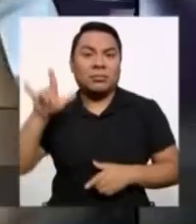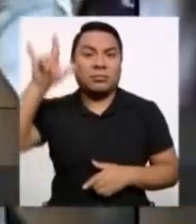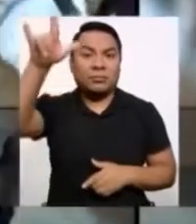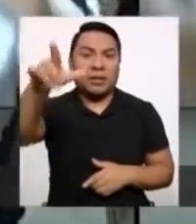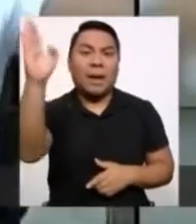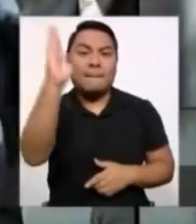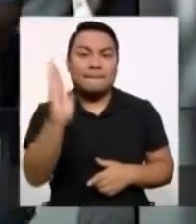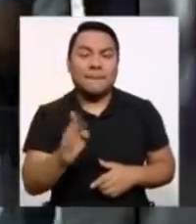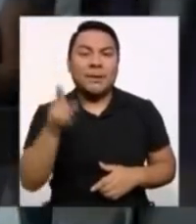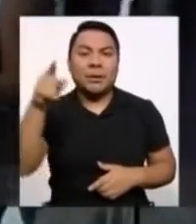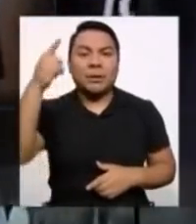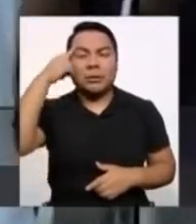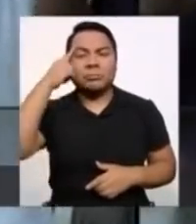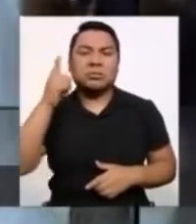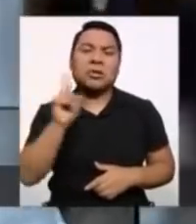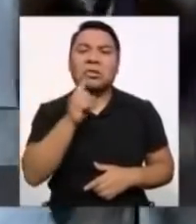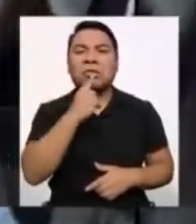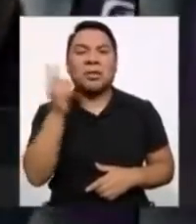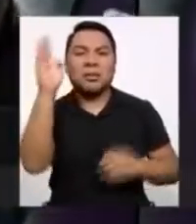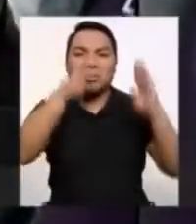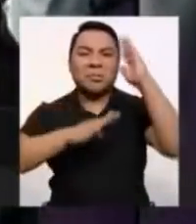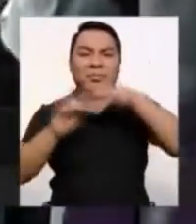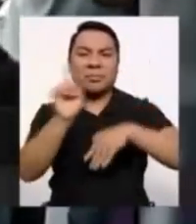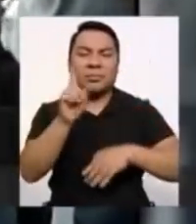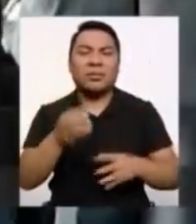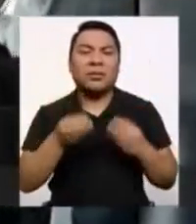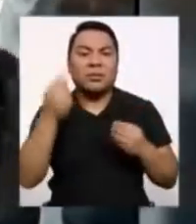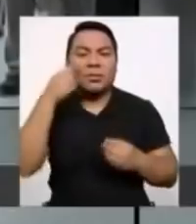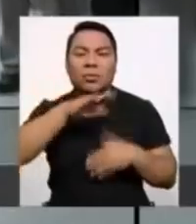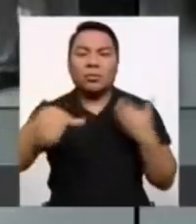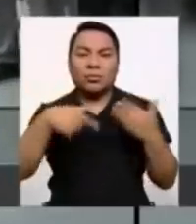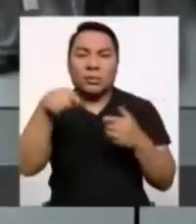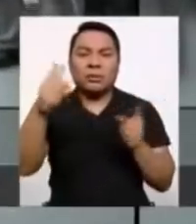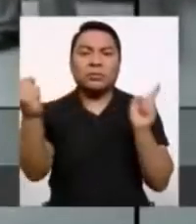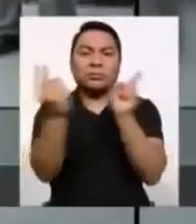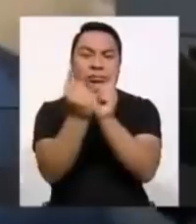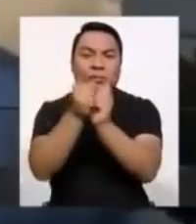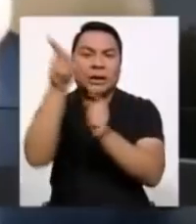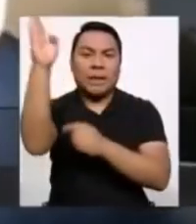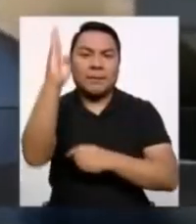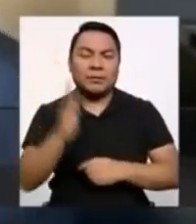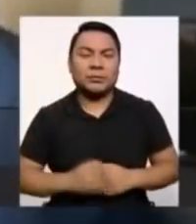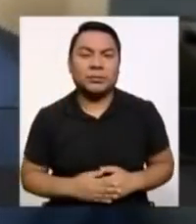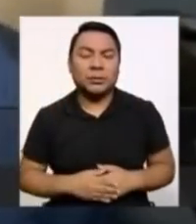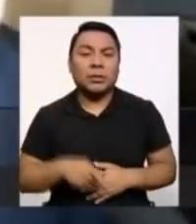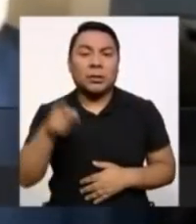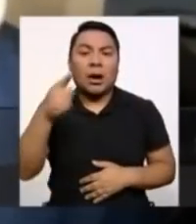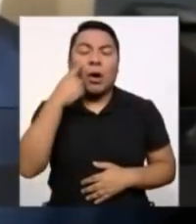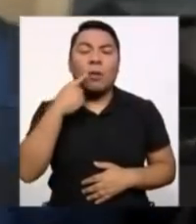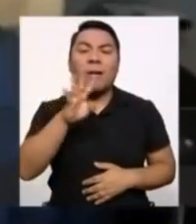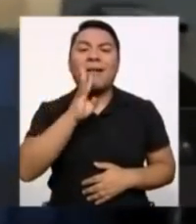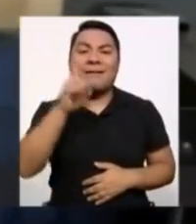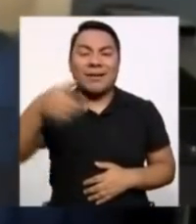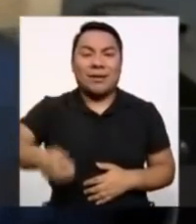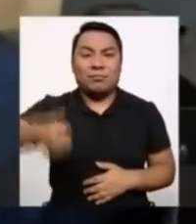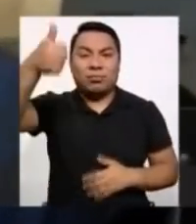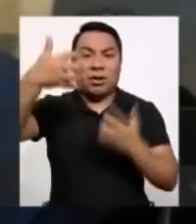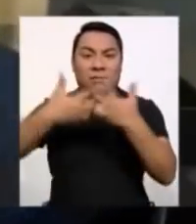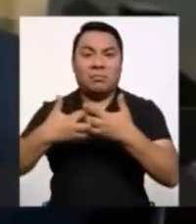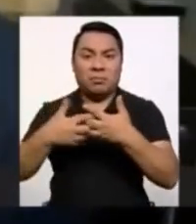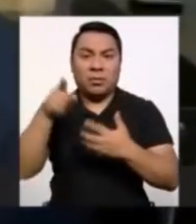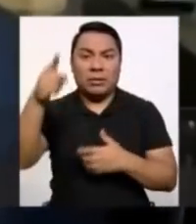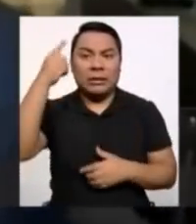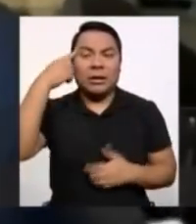se mostraron despreocupados por la diligencia fiscal realizada en dicho país. ¿Las declaraciones de Marcelo Odebrecht pondrían en aprietos a